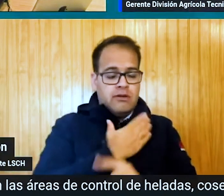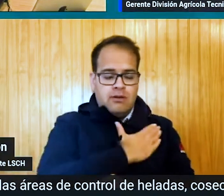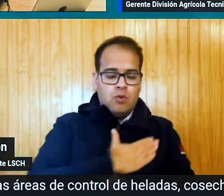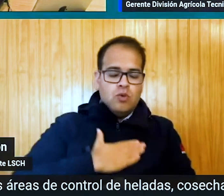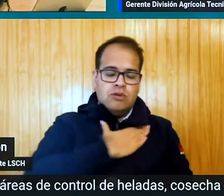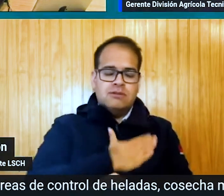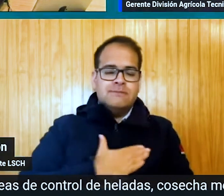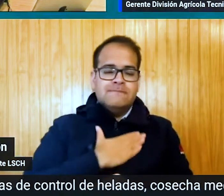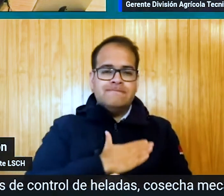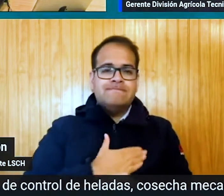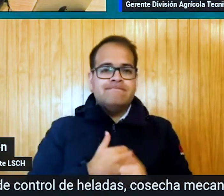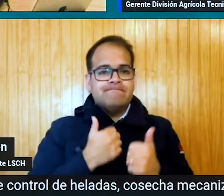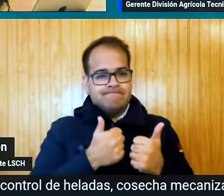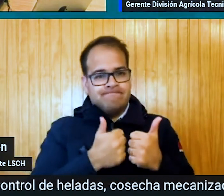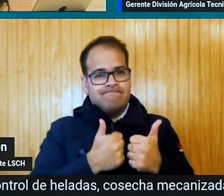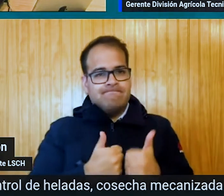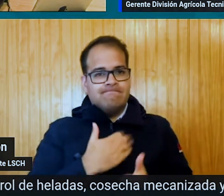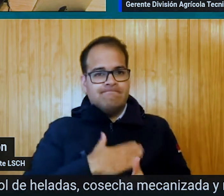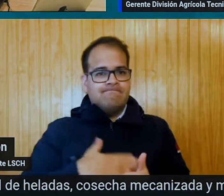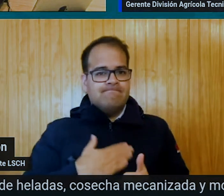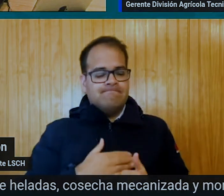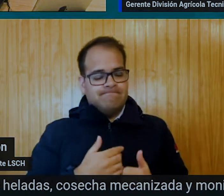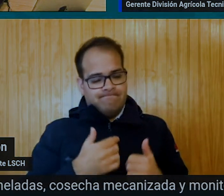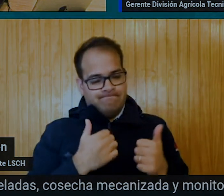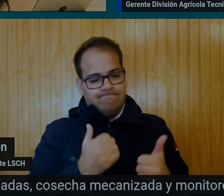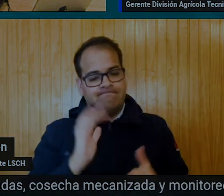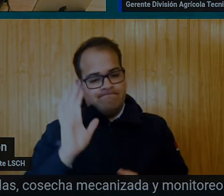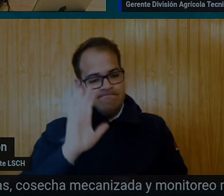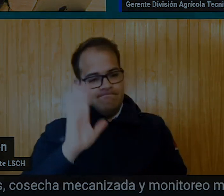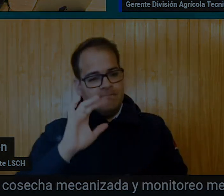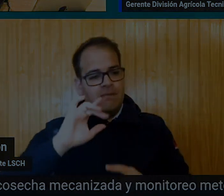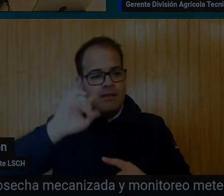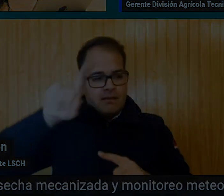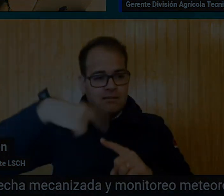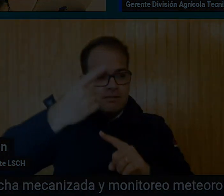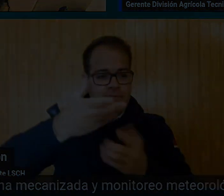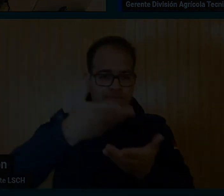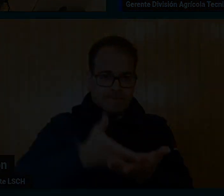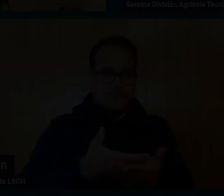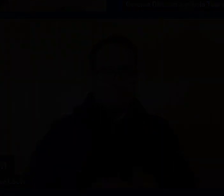Así que hasta la próxima. Hasta la Que estén próxima. muy bien.